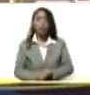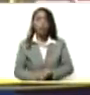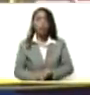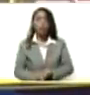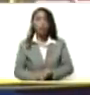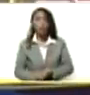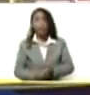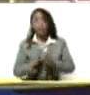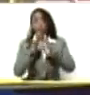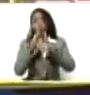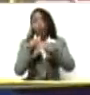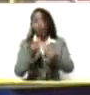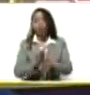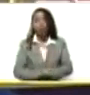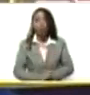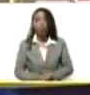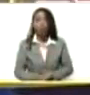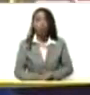comentario